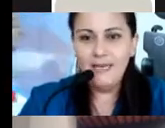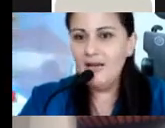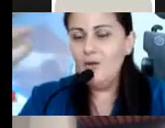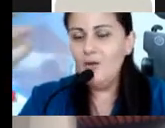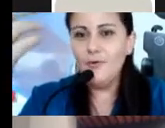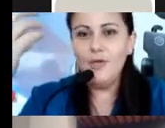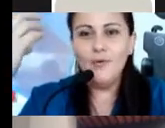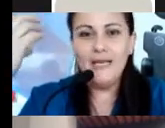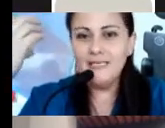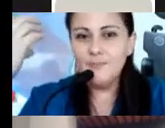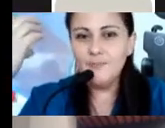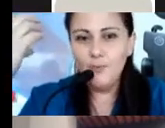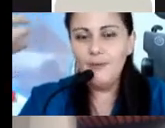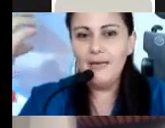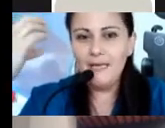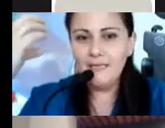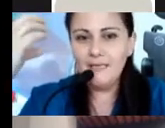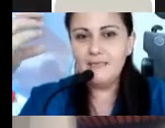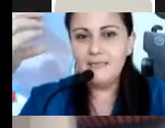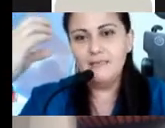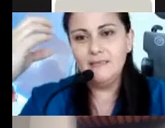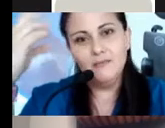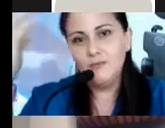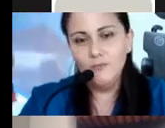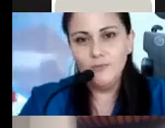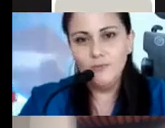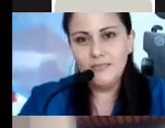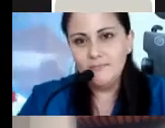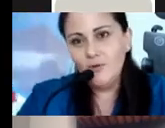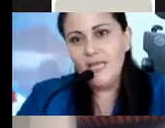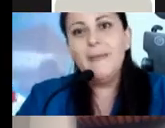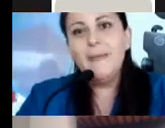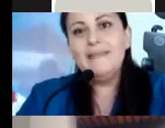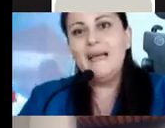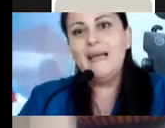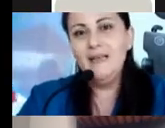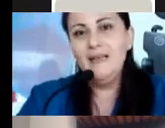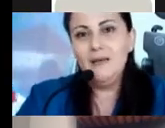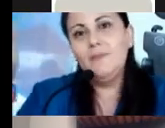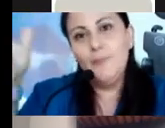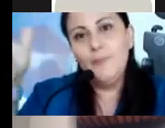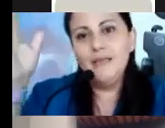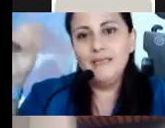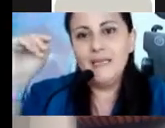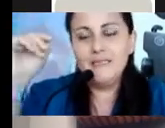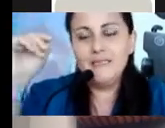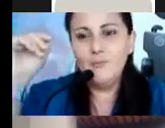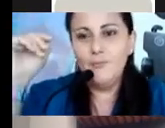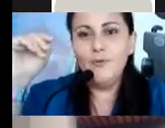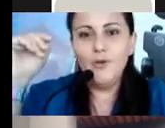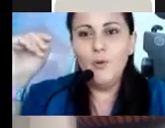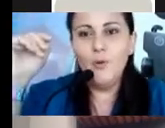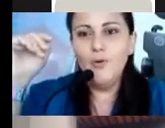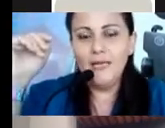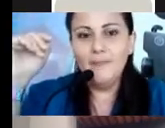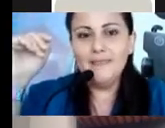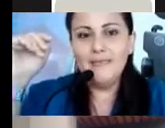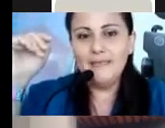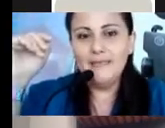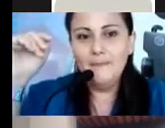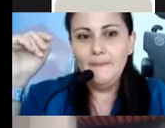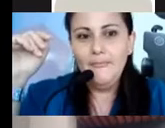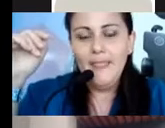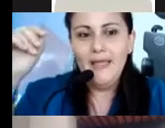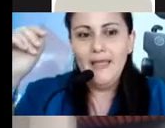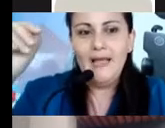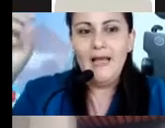aireado, ventilado, porque aunque esta espuma es de origen vegetal, puede llegar a ser un poco incómoda en el